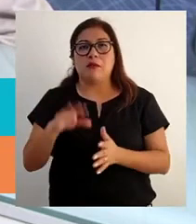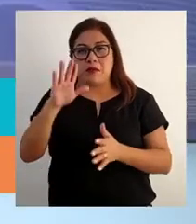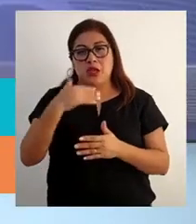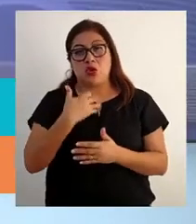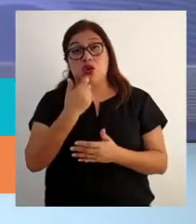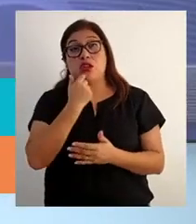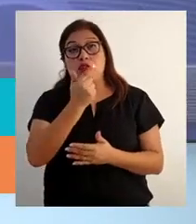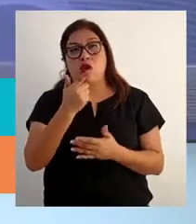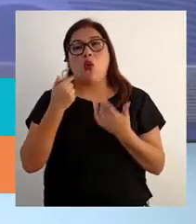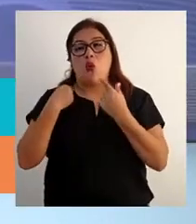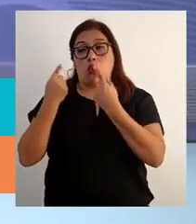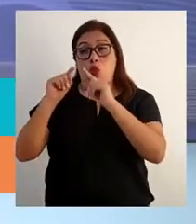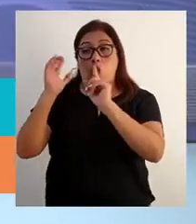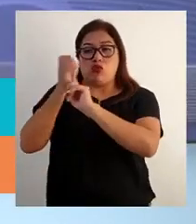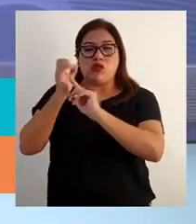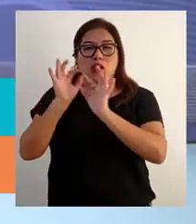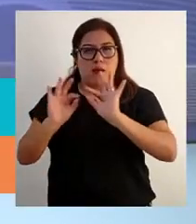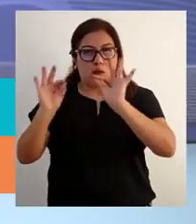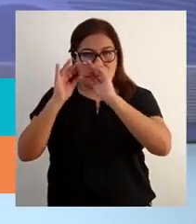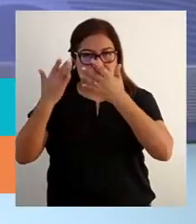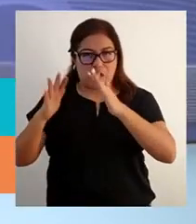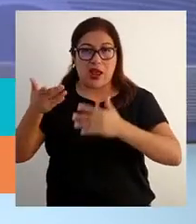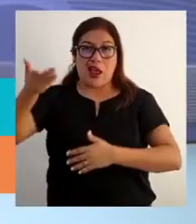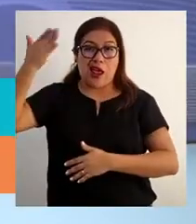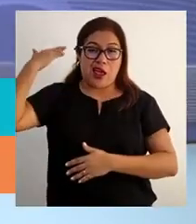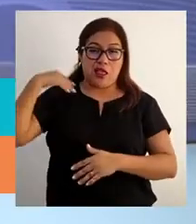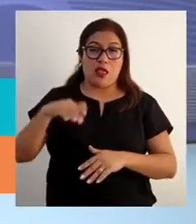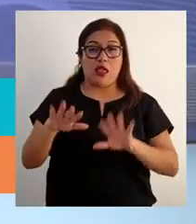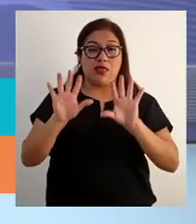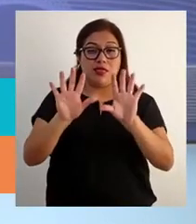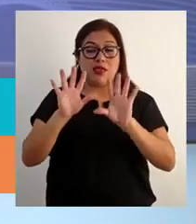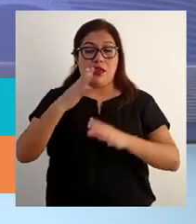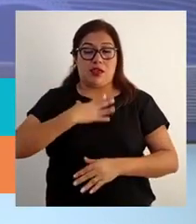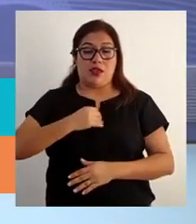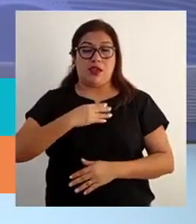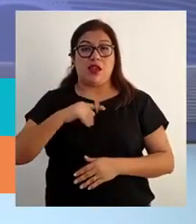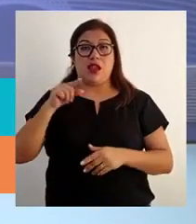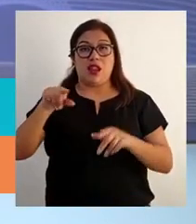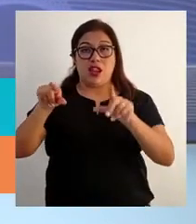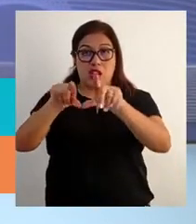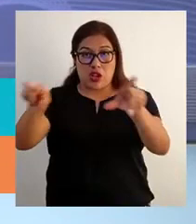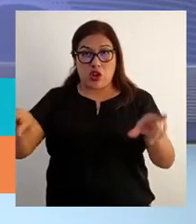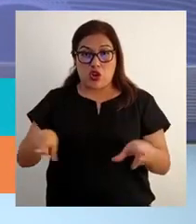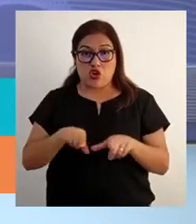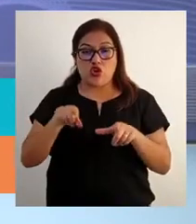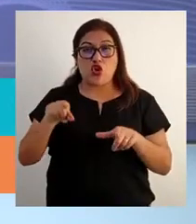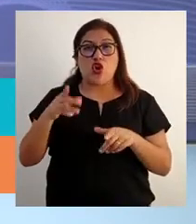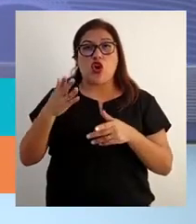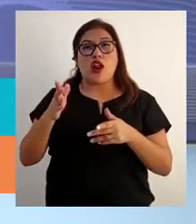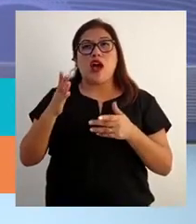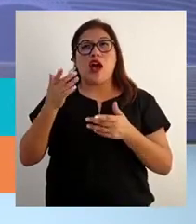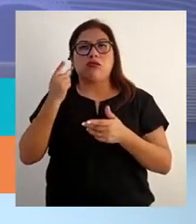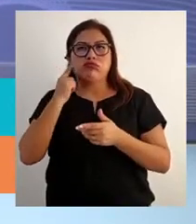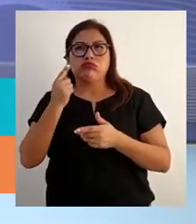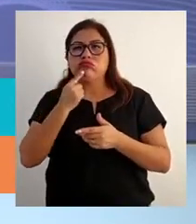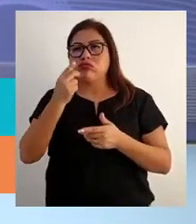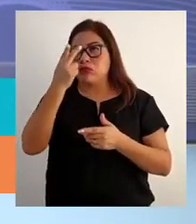que hemos obtenido en este campo. Hace 10 años comenzamos este programa de salas sensoriales en colegios especiales, ¿no? Y con